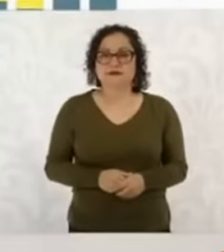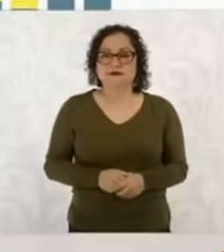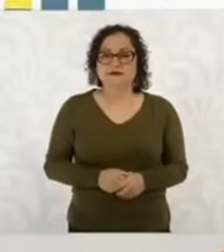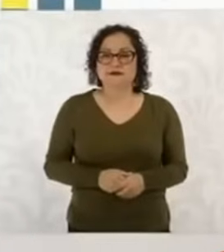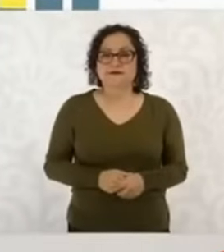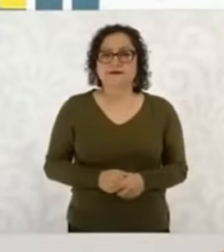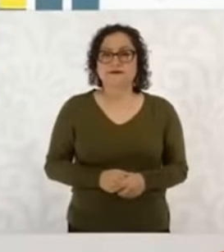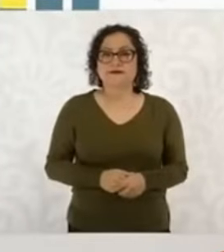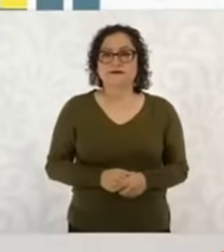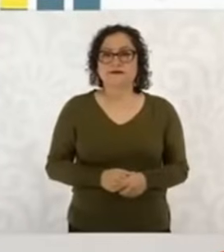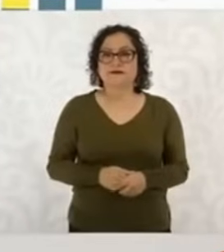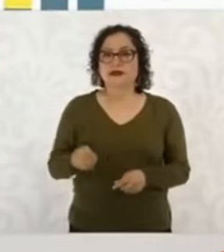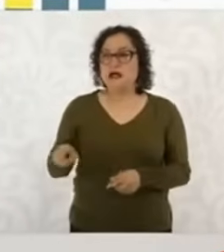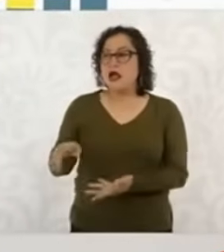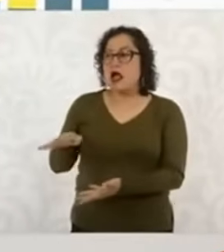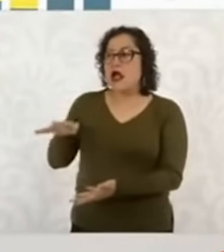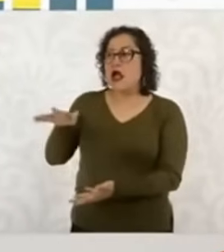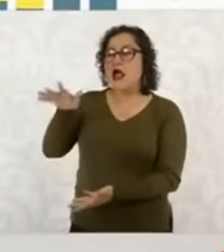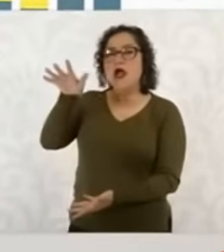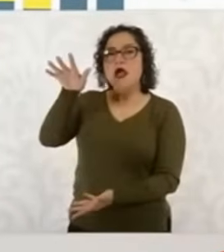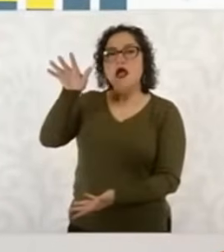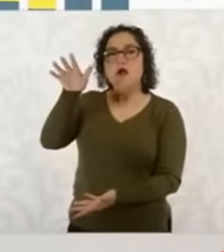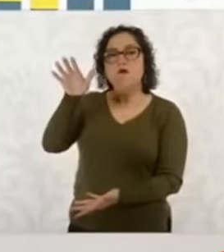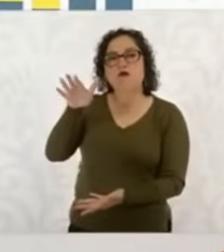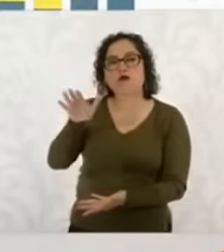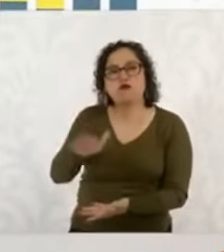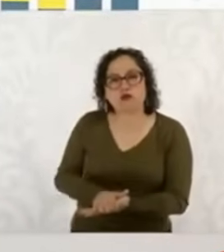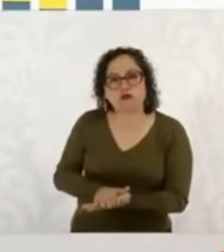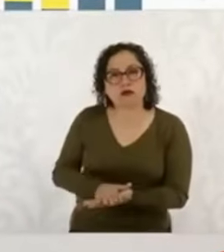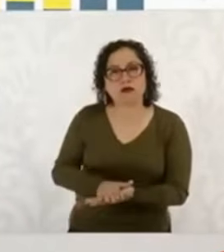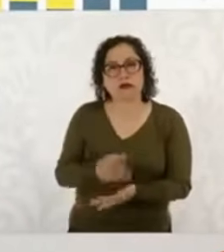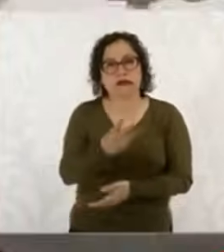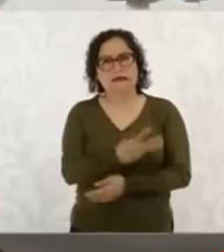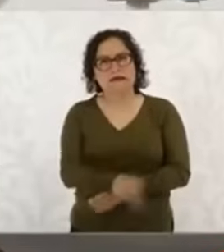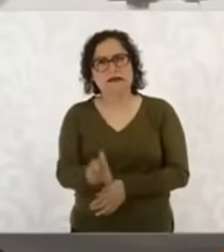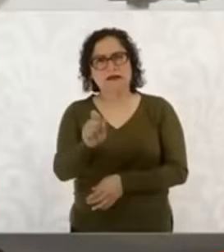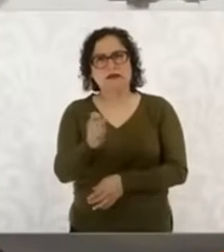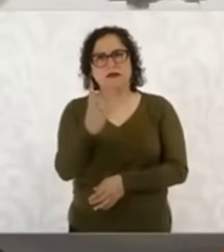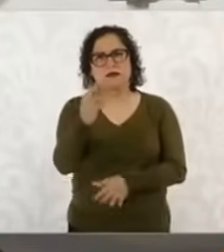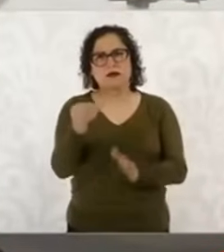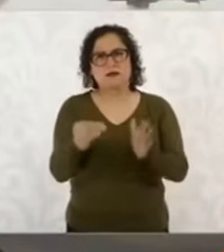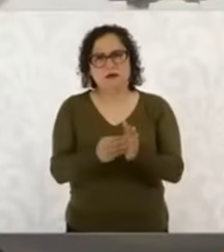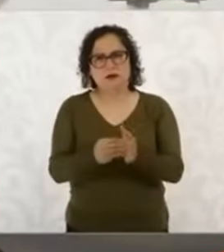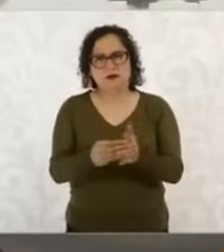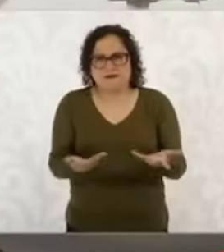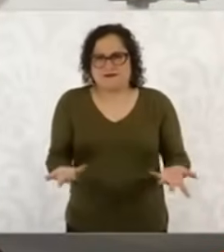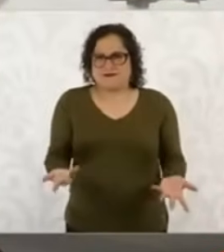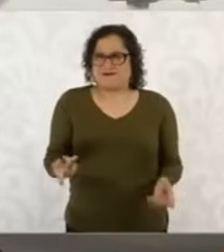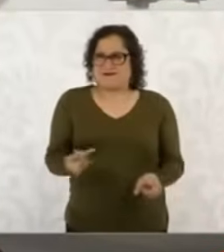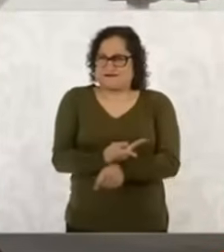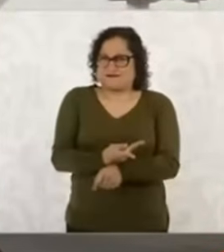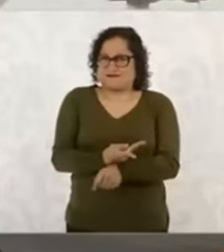a 324,000. O sea, endeudaron Pemex